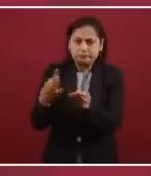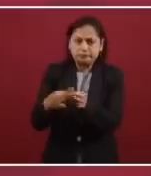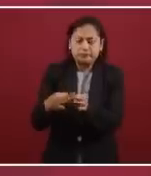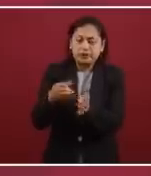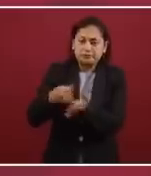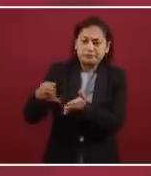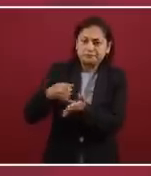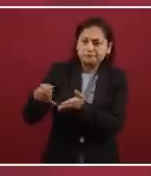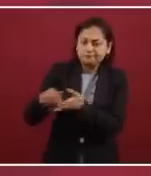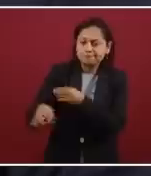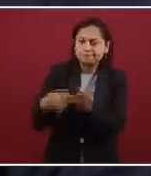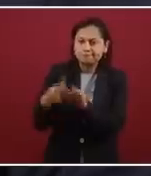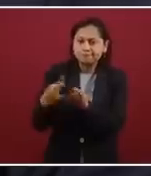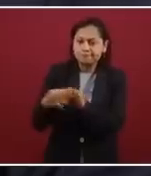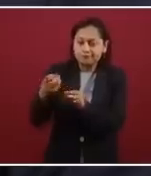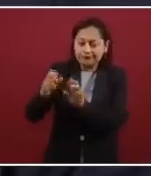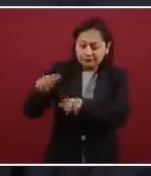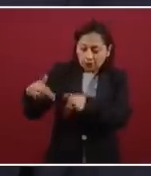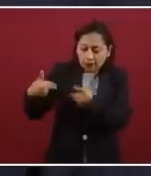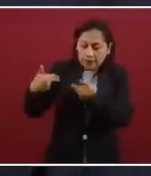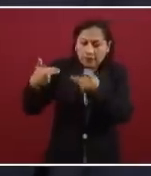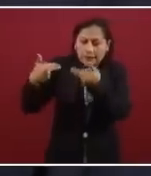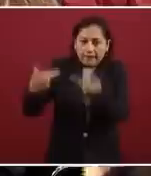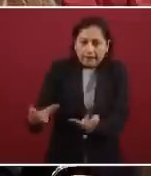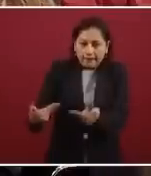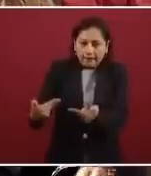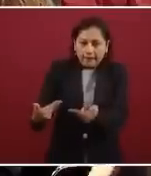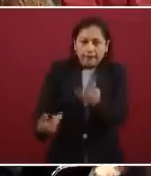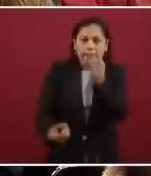Tenemos que cuidar el medio ambiente.